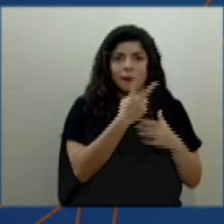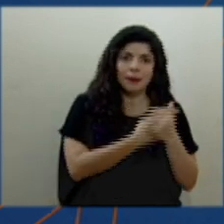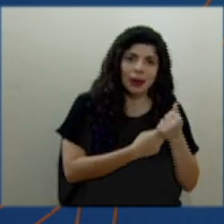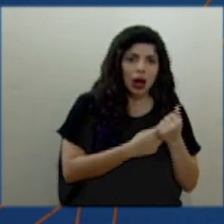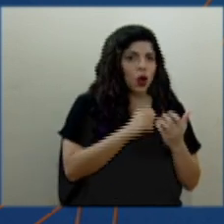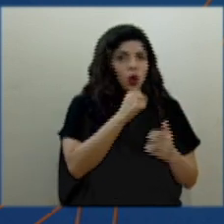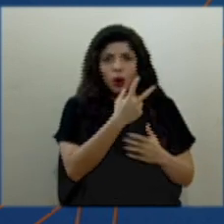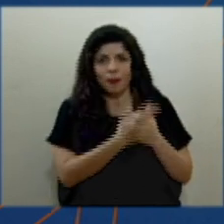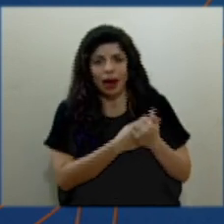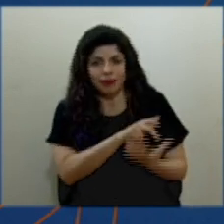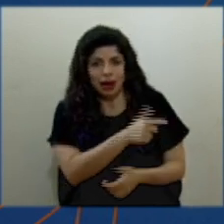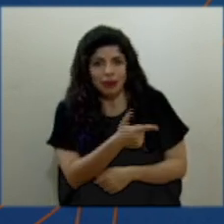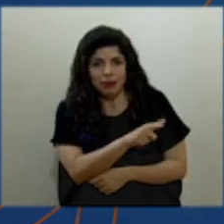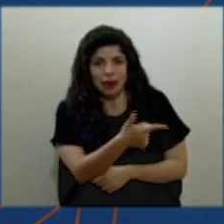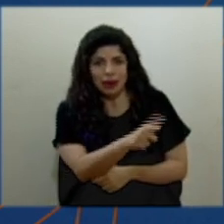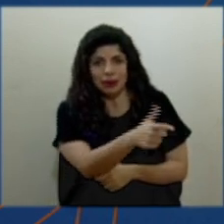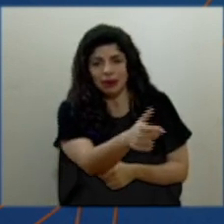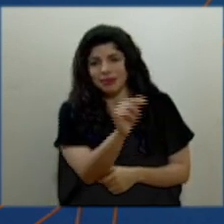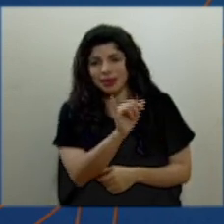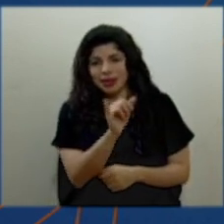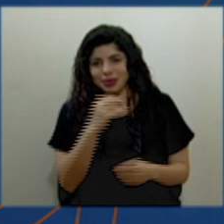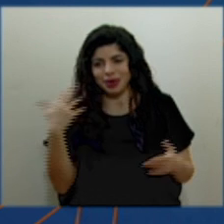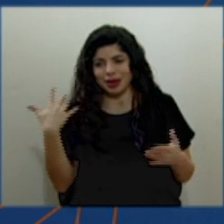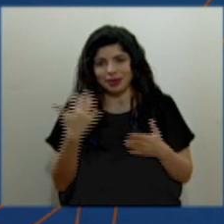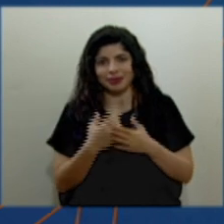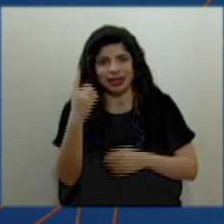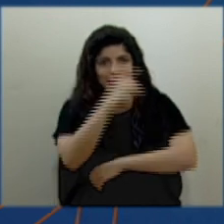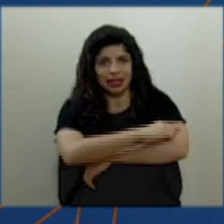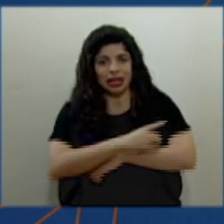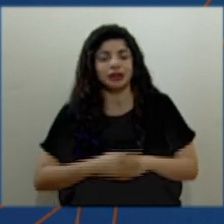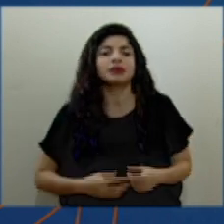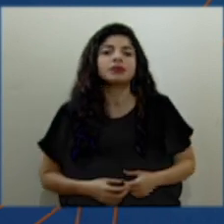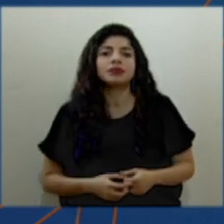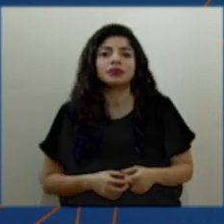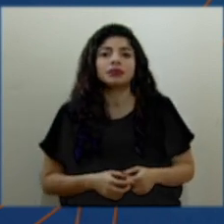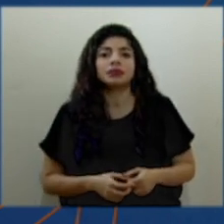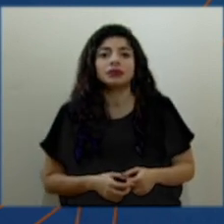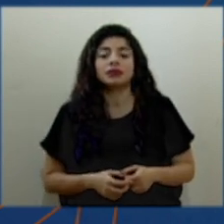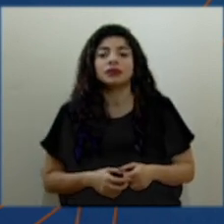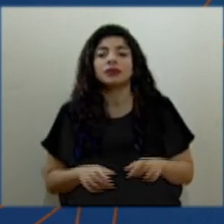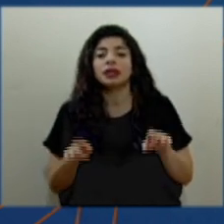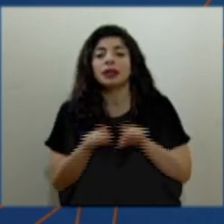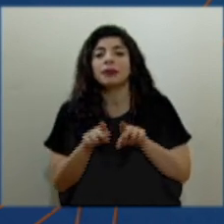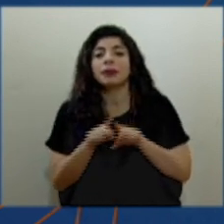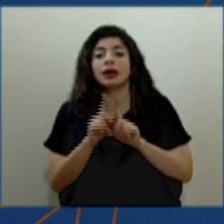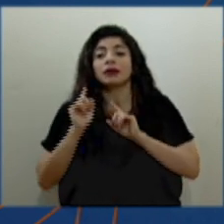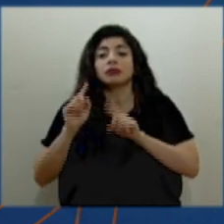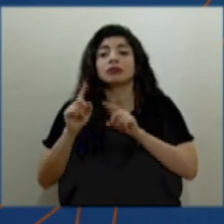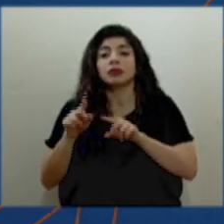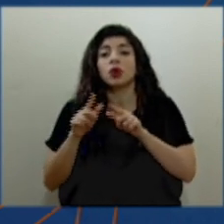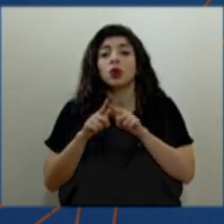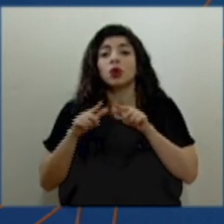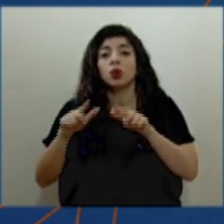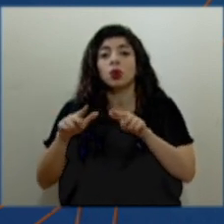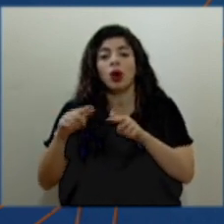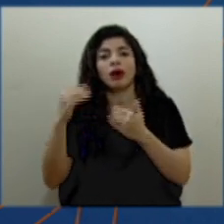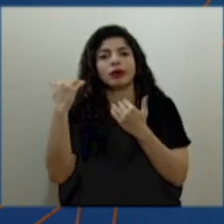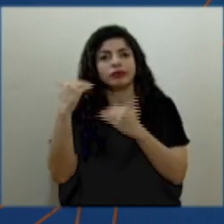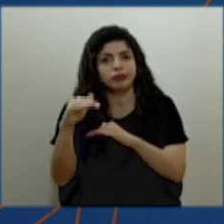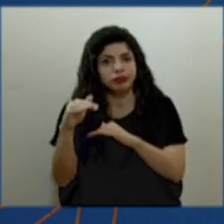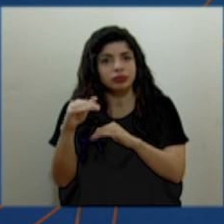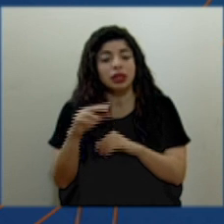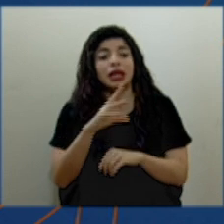pares, impares, como lo hemos manejado en los últimos días. La reducción de aforos se mantiene y